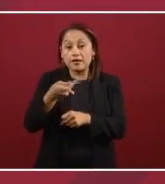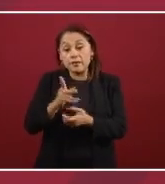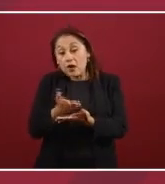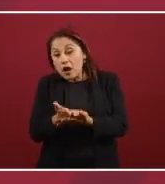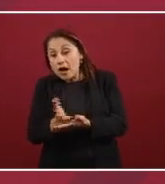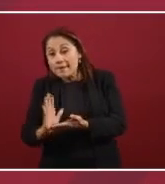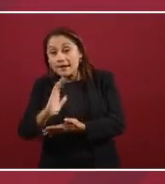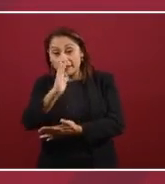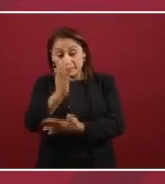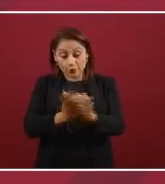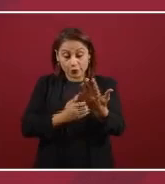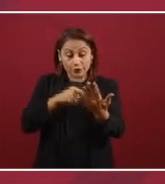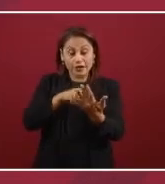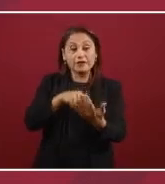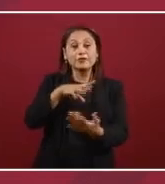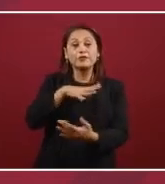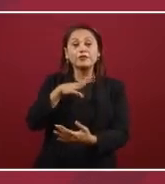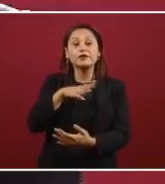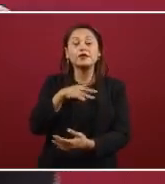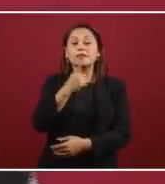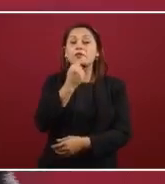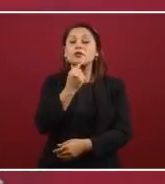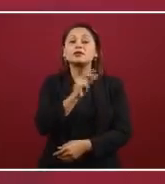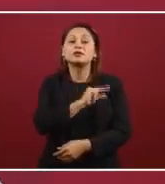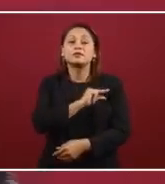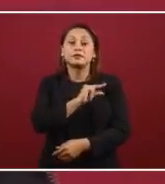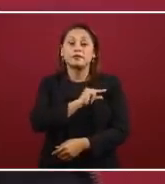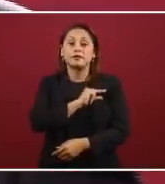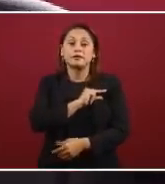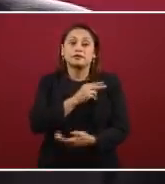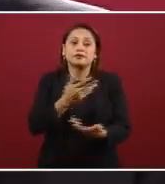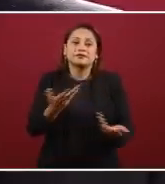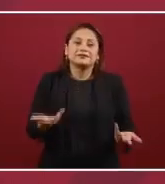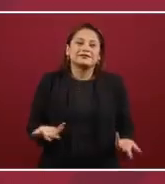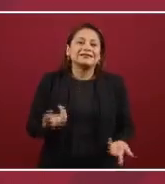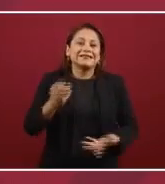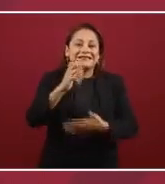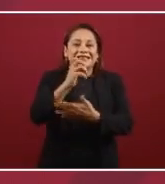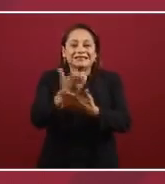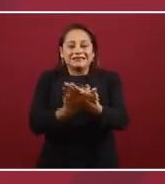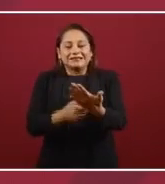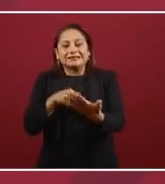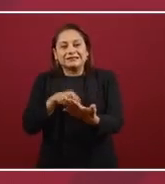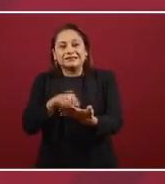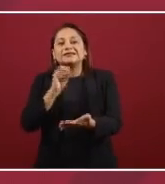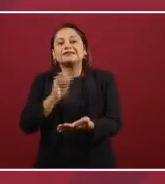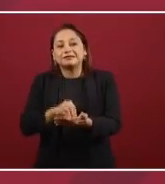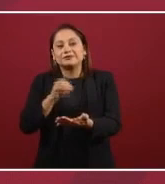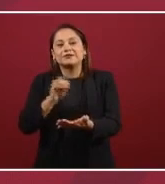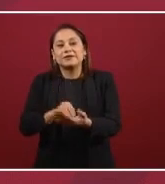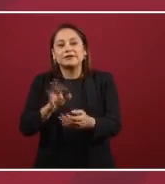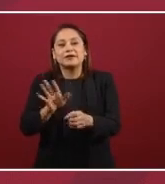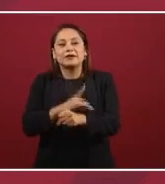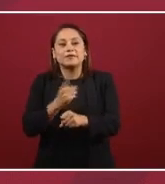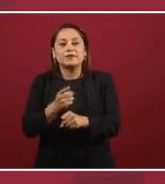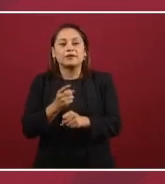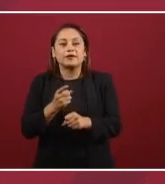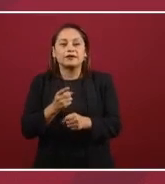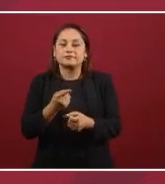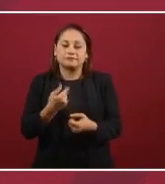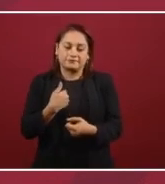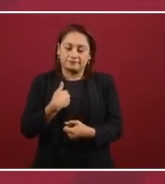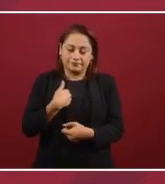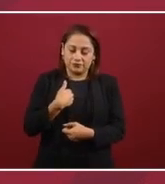Pues se mantiene eso, porque no se puede de la noche a la mañana